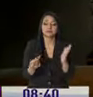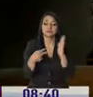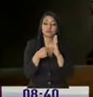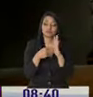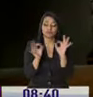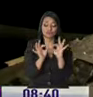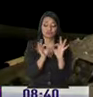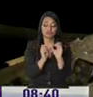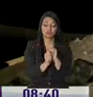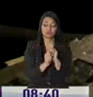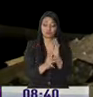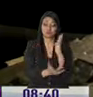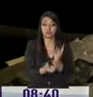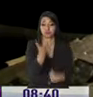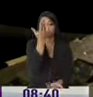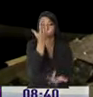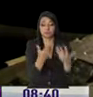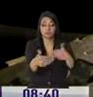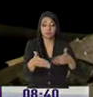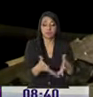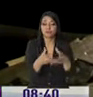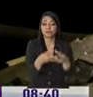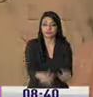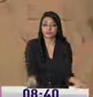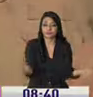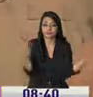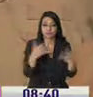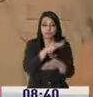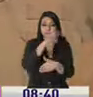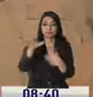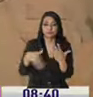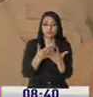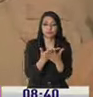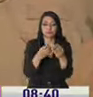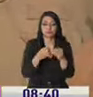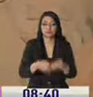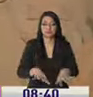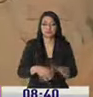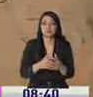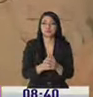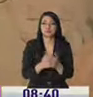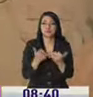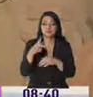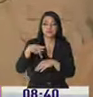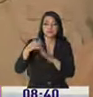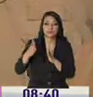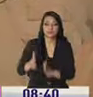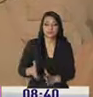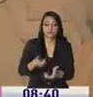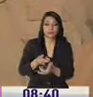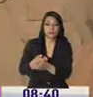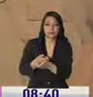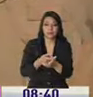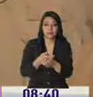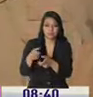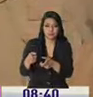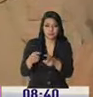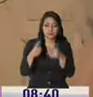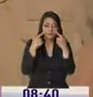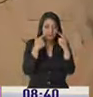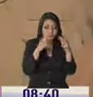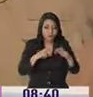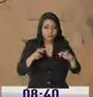dormitorio dejó todo reducido a cenizas. Se verifica en el lugar, después del peritaje respectivo de la unidad de investigación contra incendios,